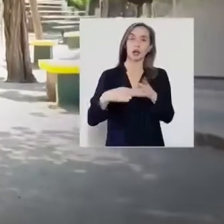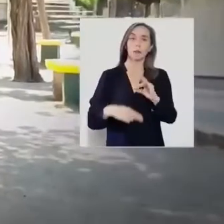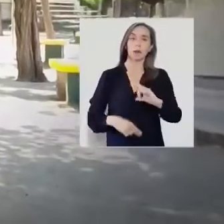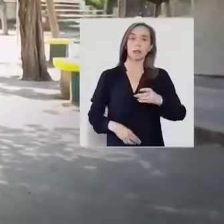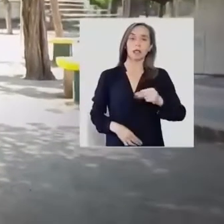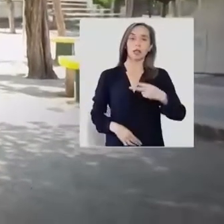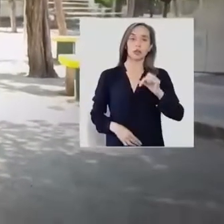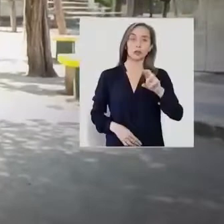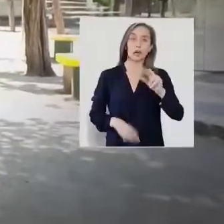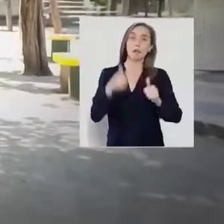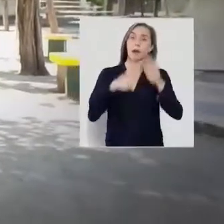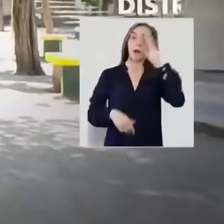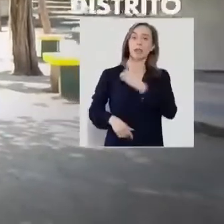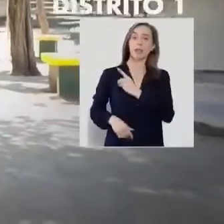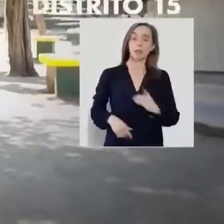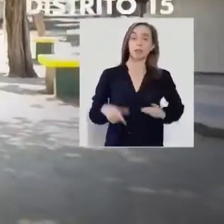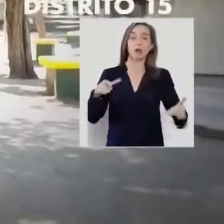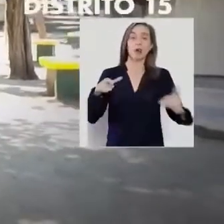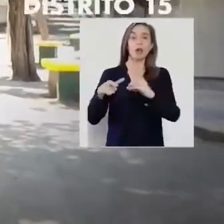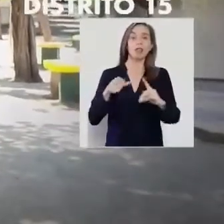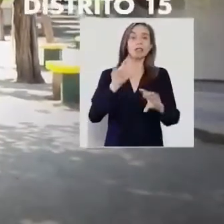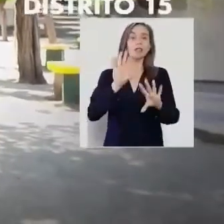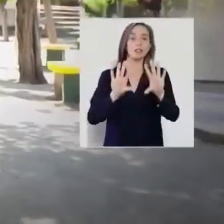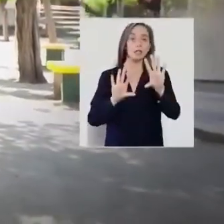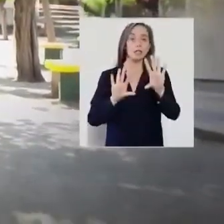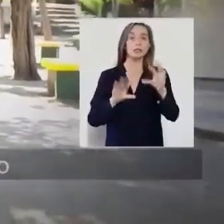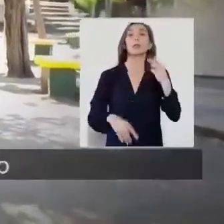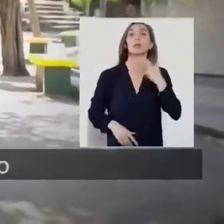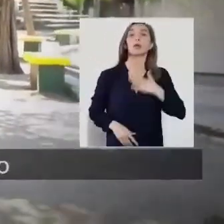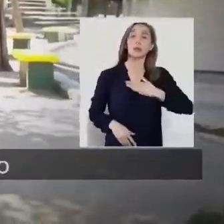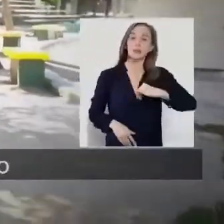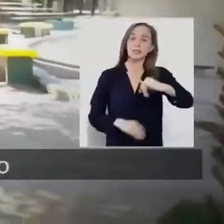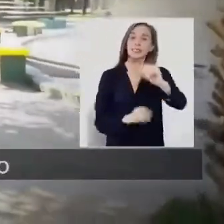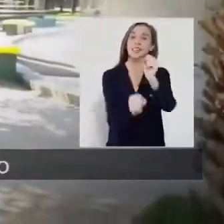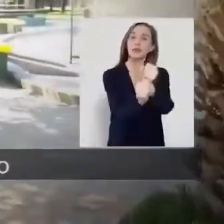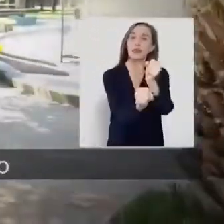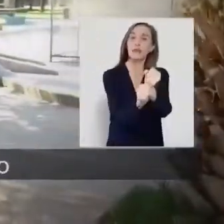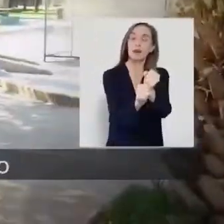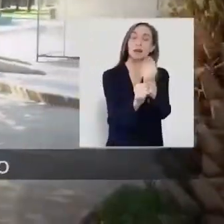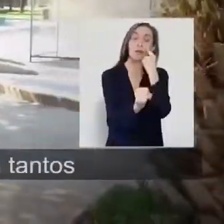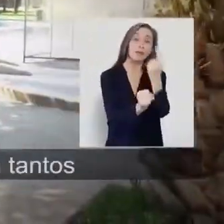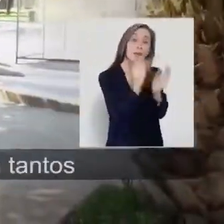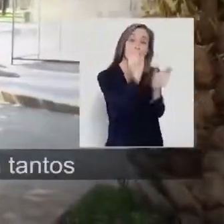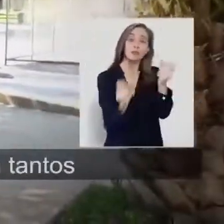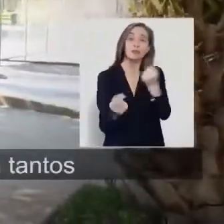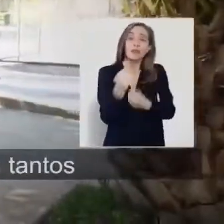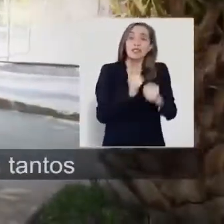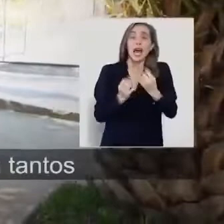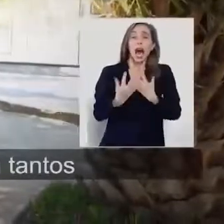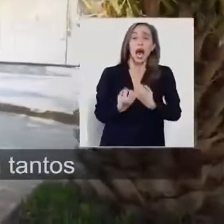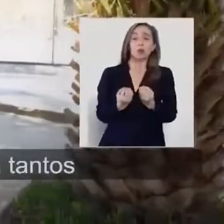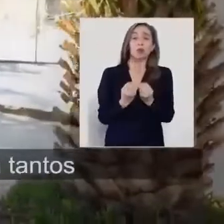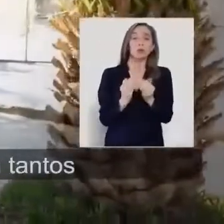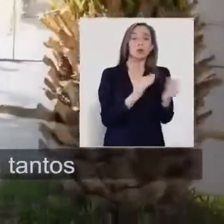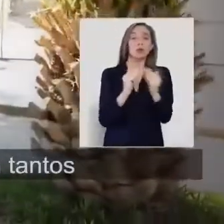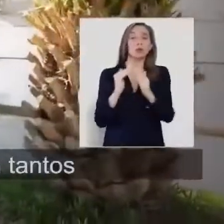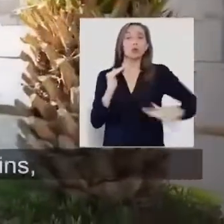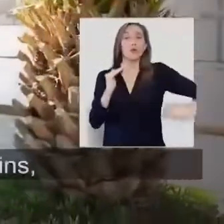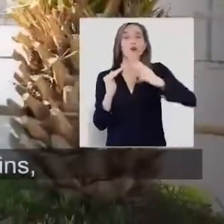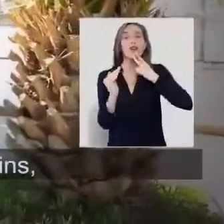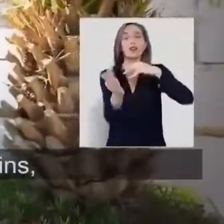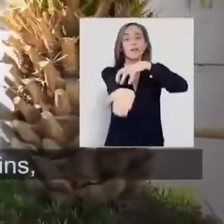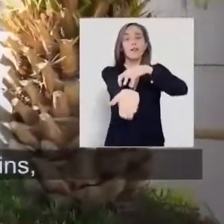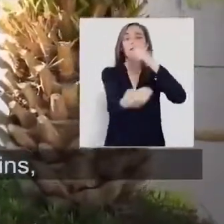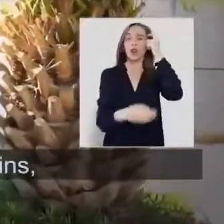Mi nombre es Diego Chalper y soy candidato a diputado por el Distrito 15 porque queremos seguir trabajando en esas angustias sociales que afectan a